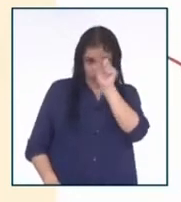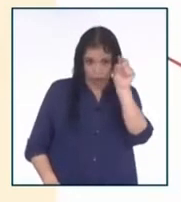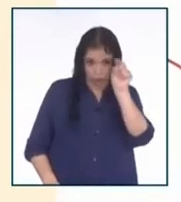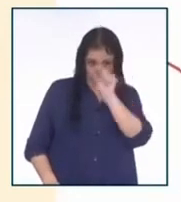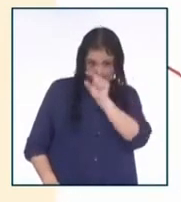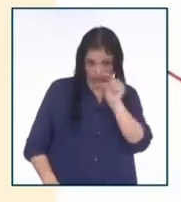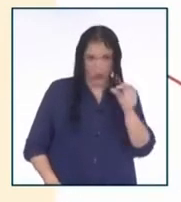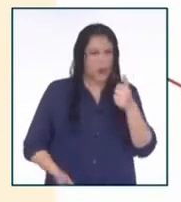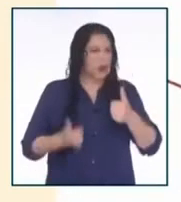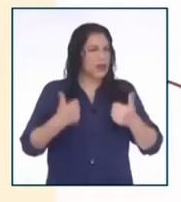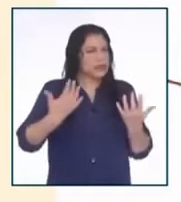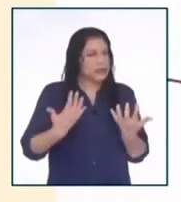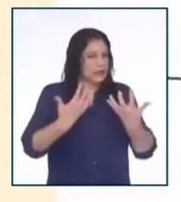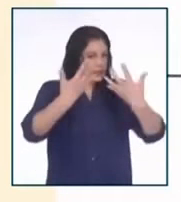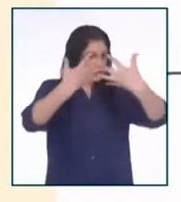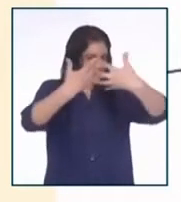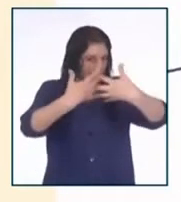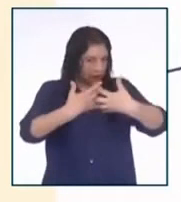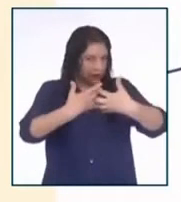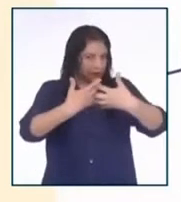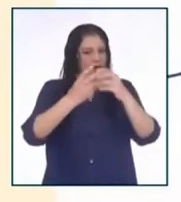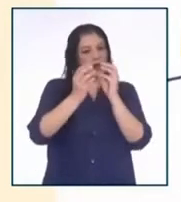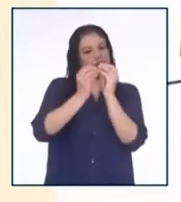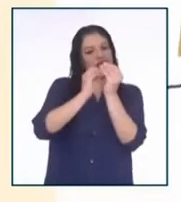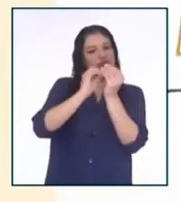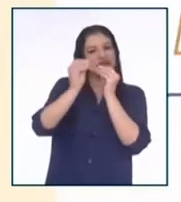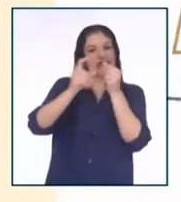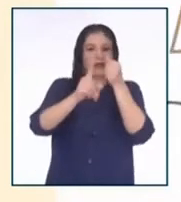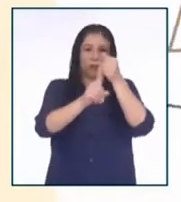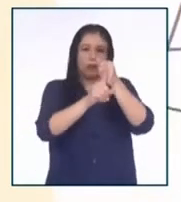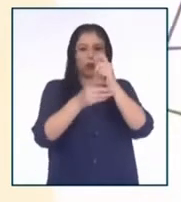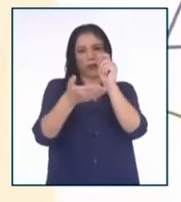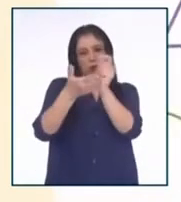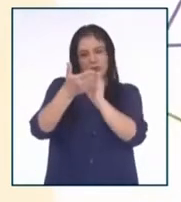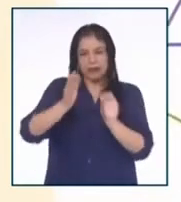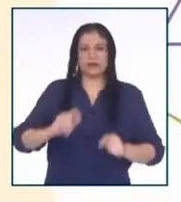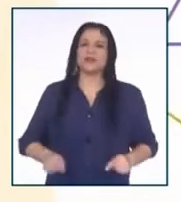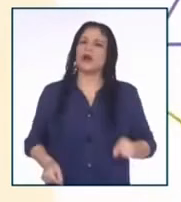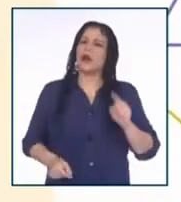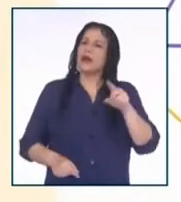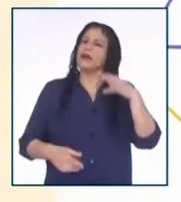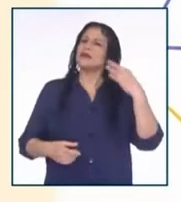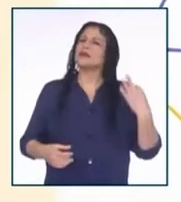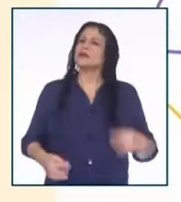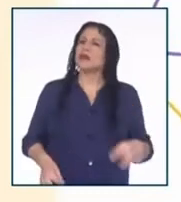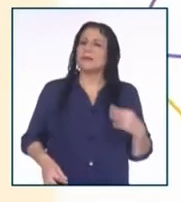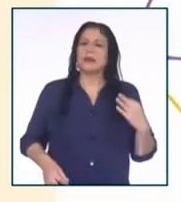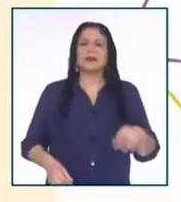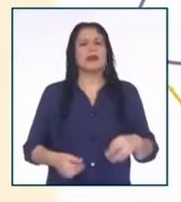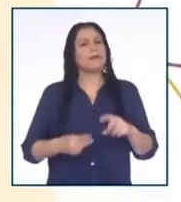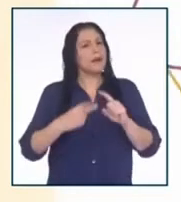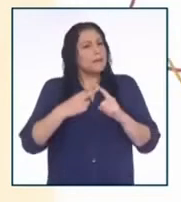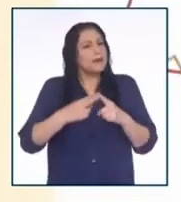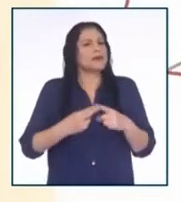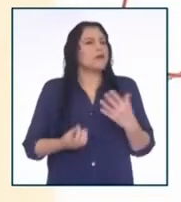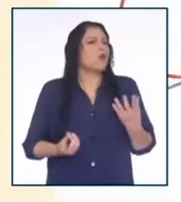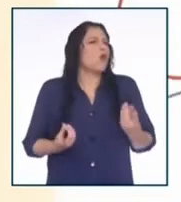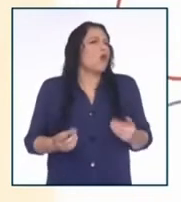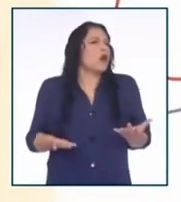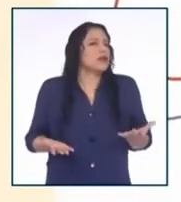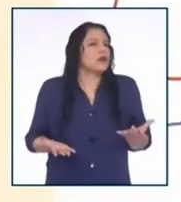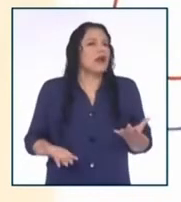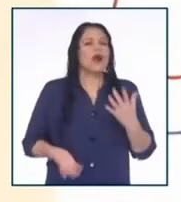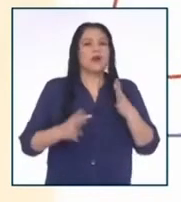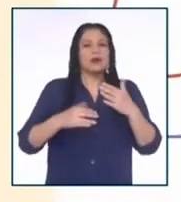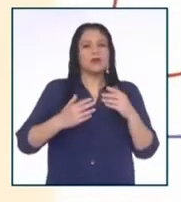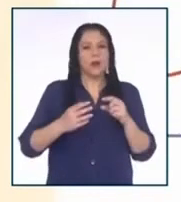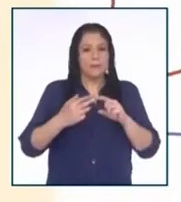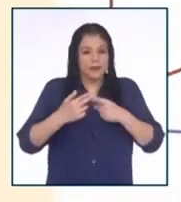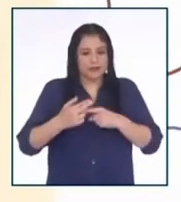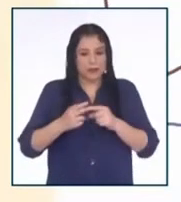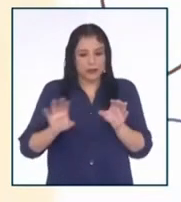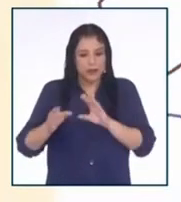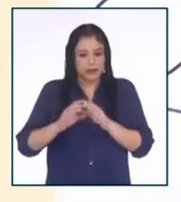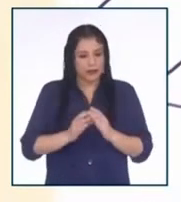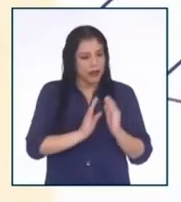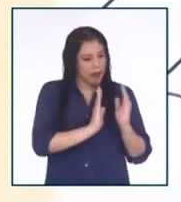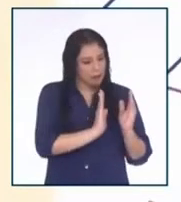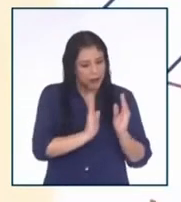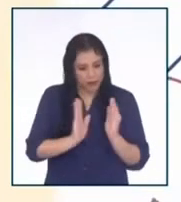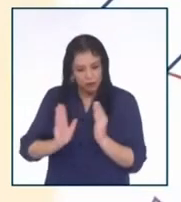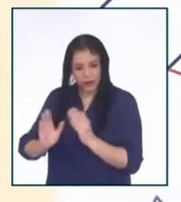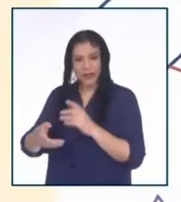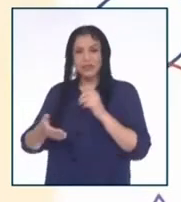criterio se relaciona a la adecuación del texto. Esto siempre lo empezamos a ver cuando realizamos la planificación del